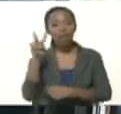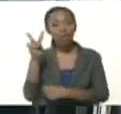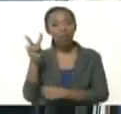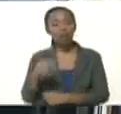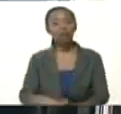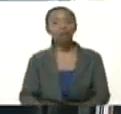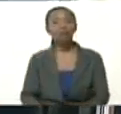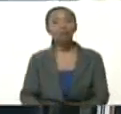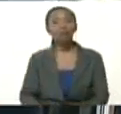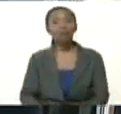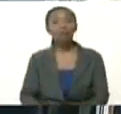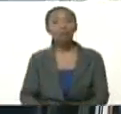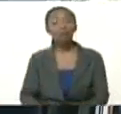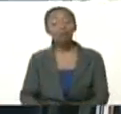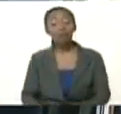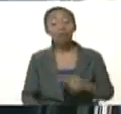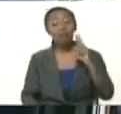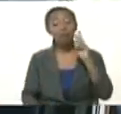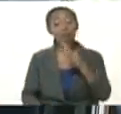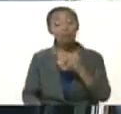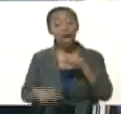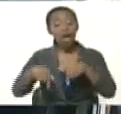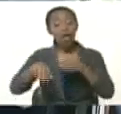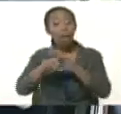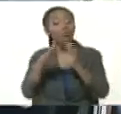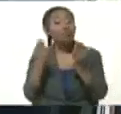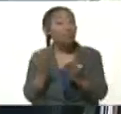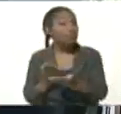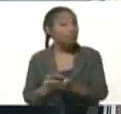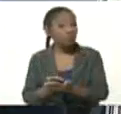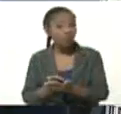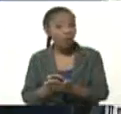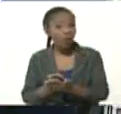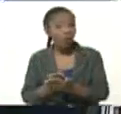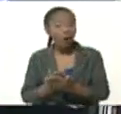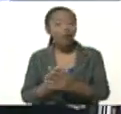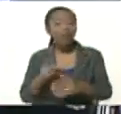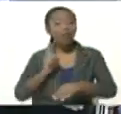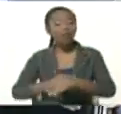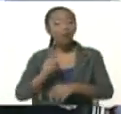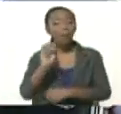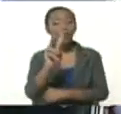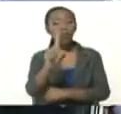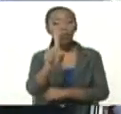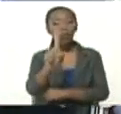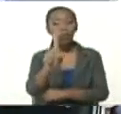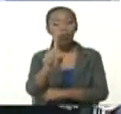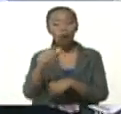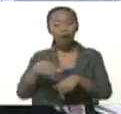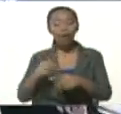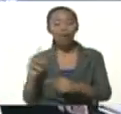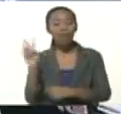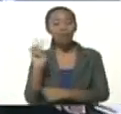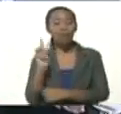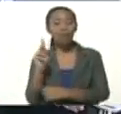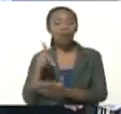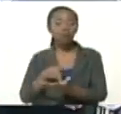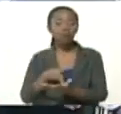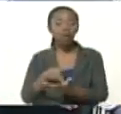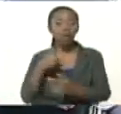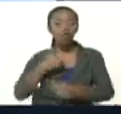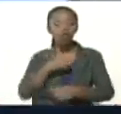fíjense ustedes, este es el mundo del siglo XXI que llegó a Venezuela. Estamos a la vanguardia, tengo que